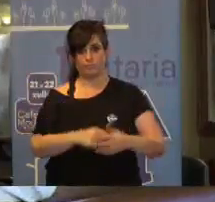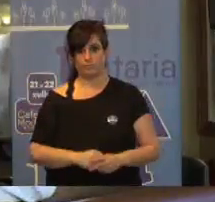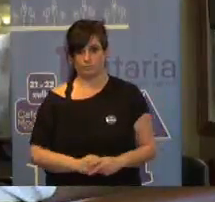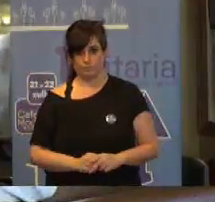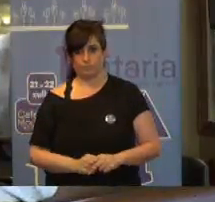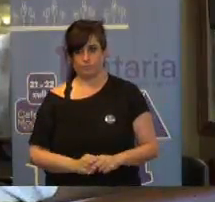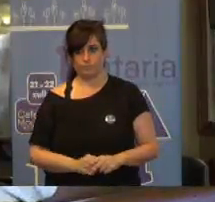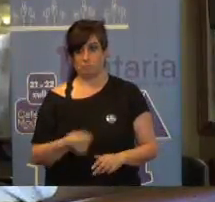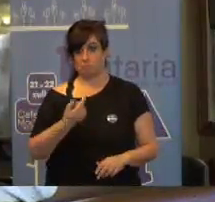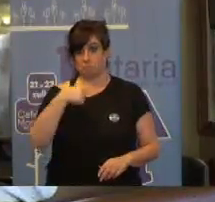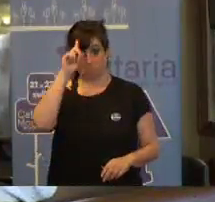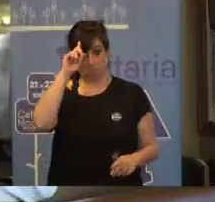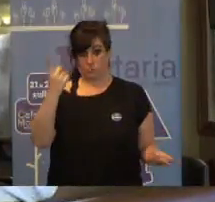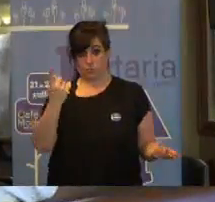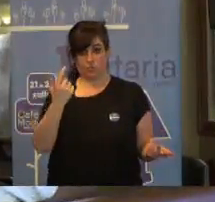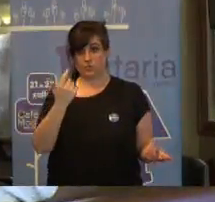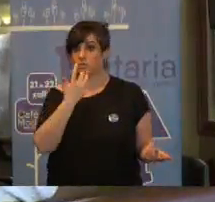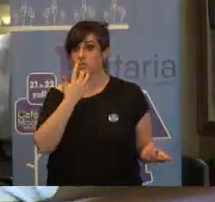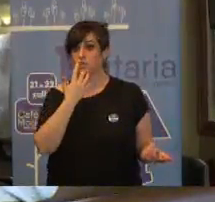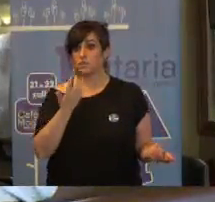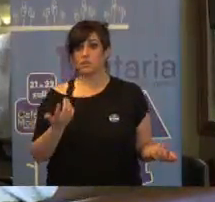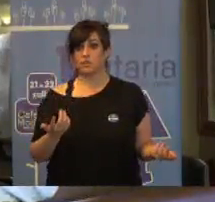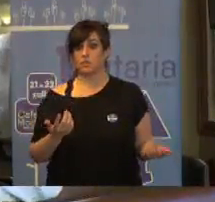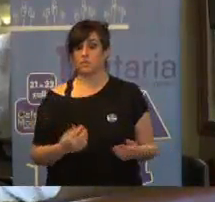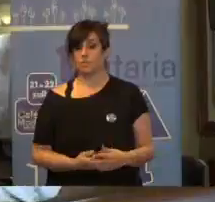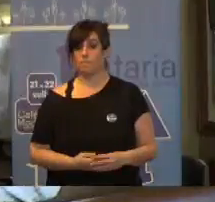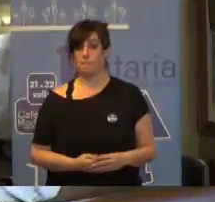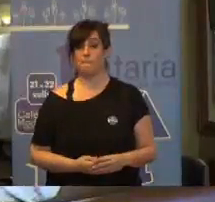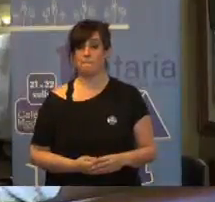non sei quen pode defender no ámbito da